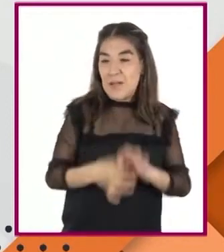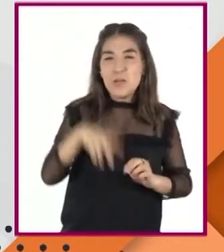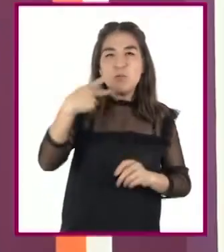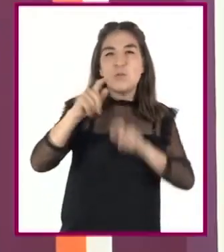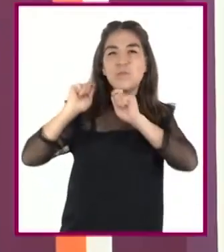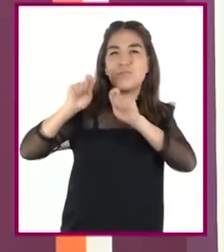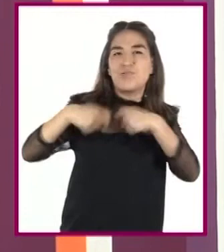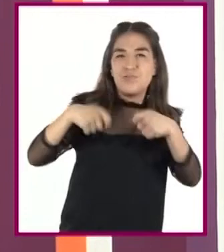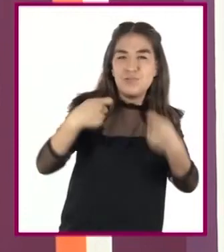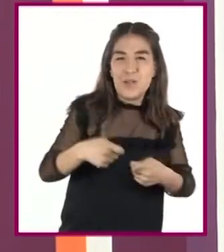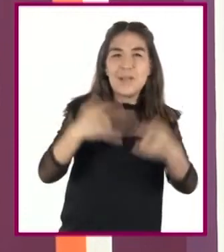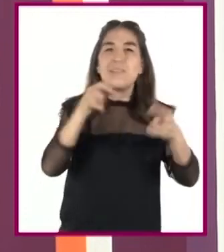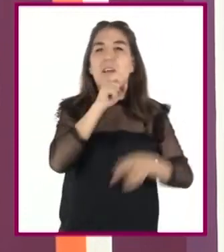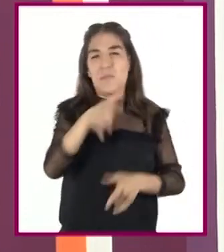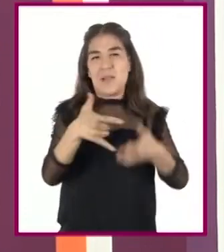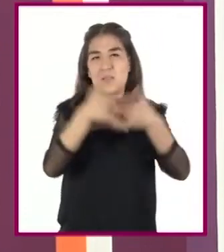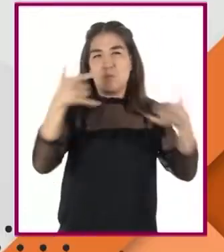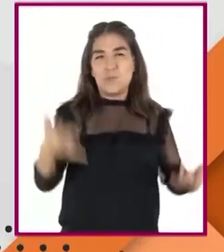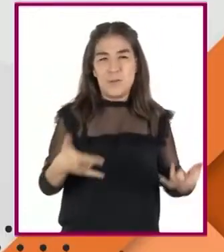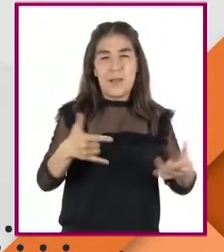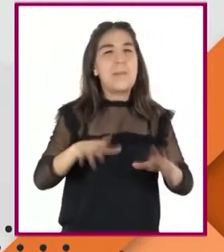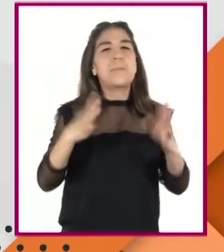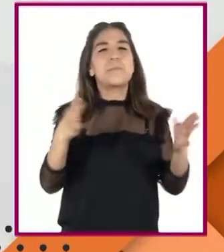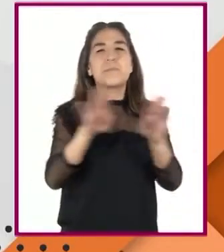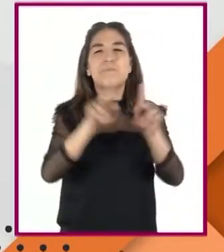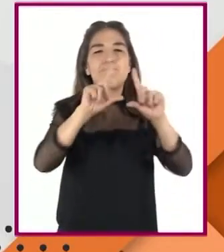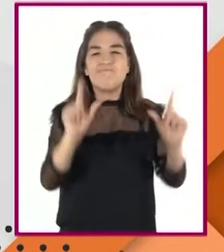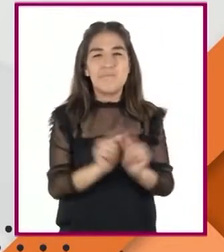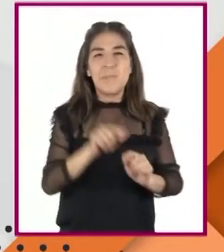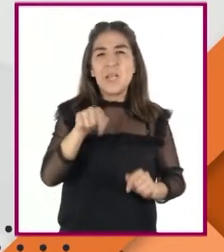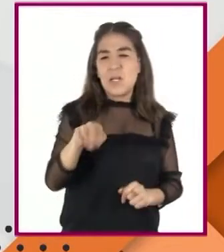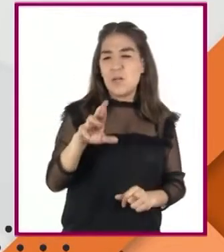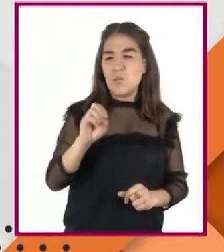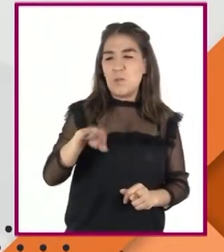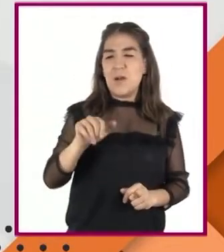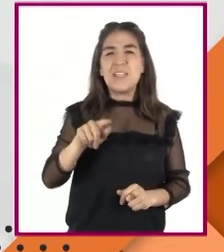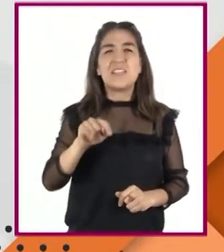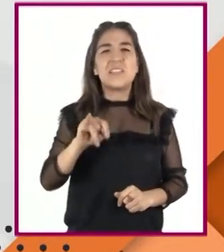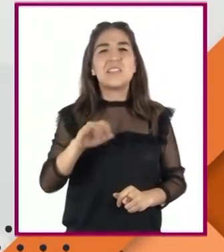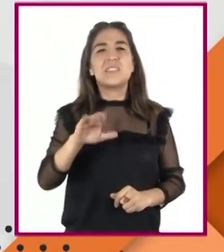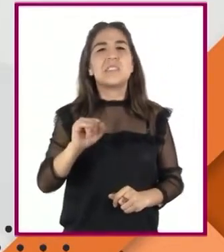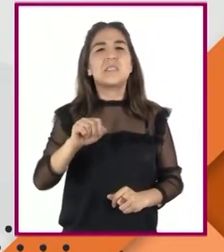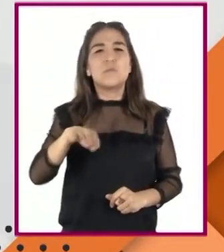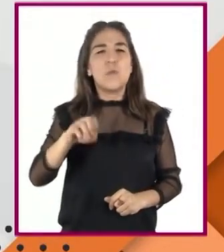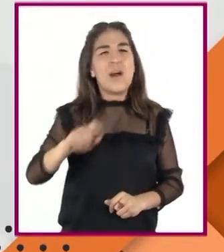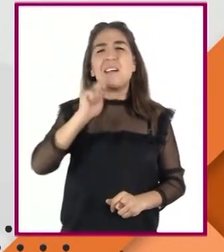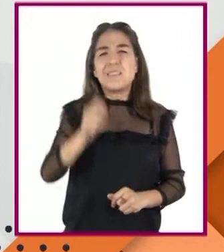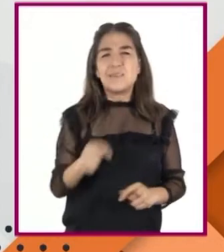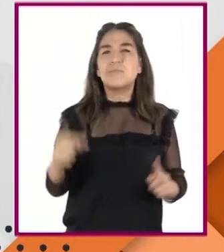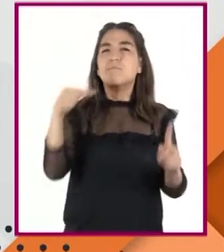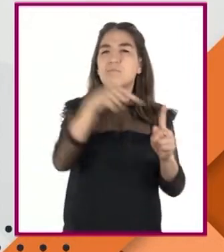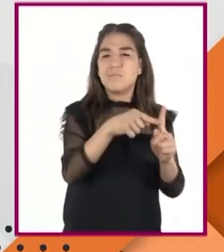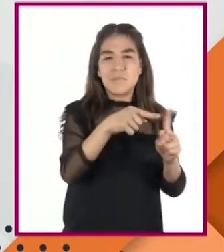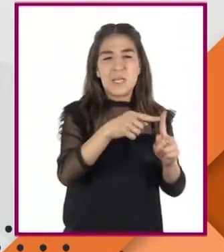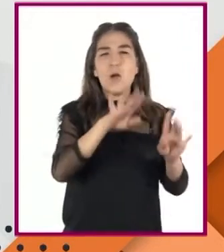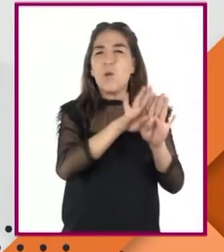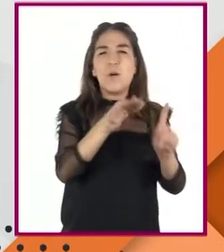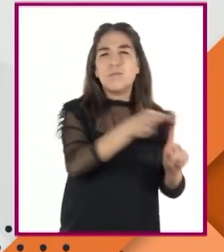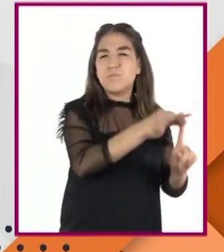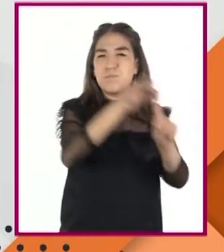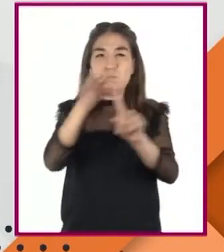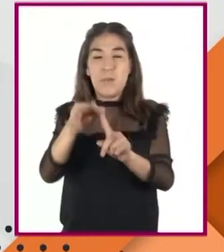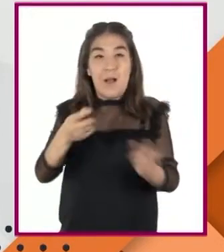historia. En pocas palabras, el romanticismo puso sobre la mesa la idea de que, a través de